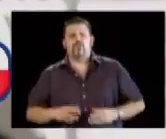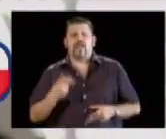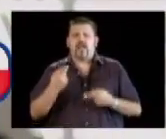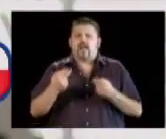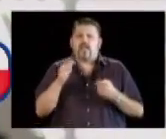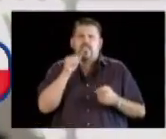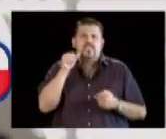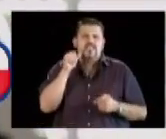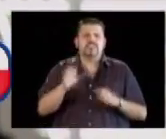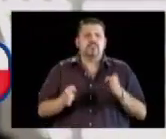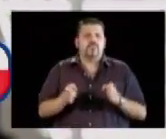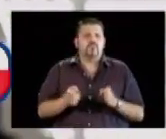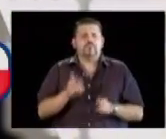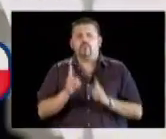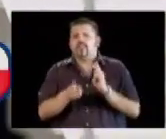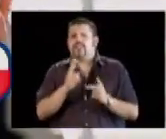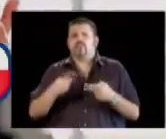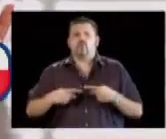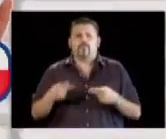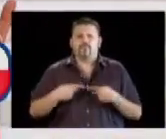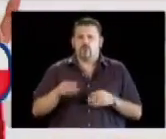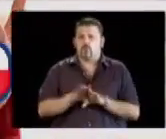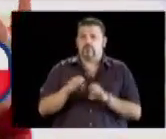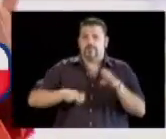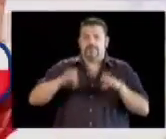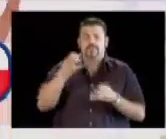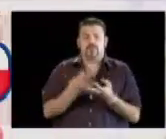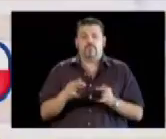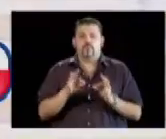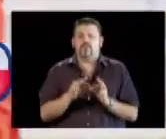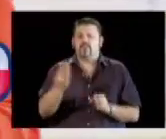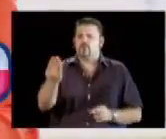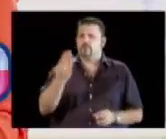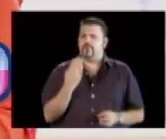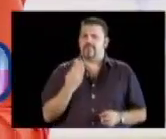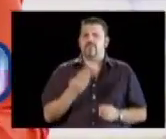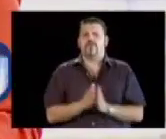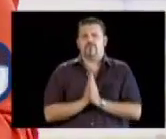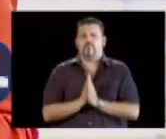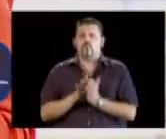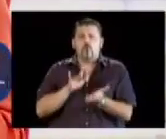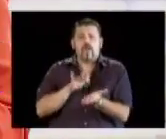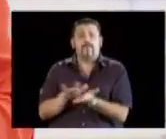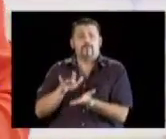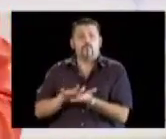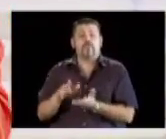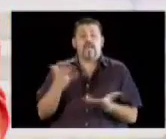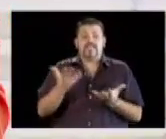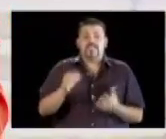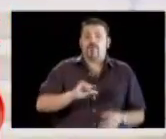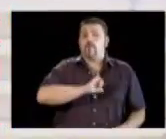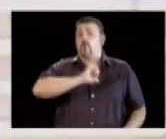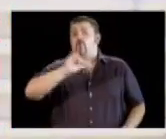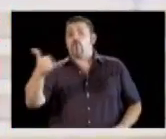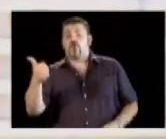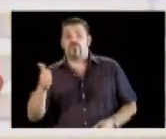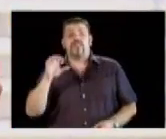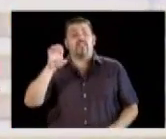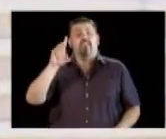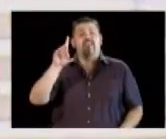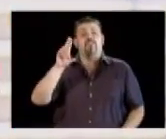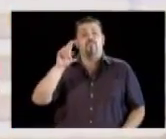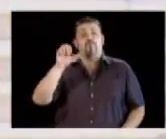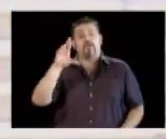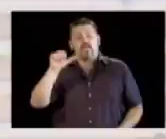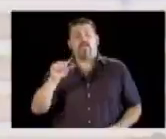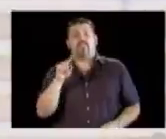empresarios y nos pidieron y nos van a apoyar para que también se construya otra Educare en la zona